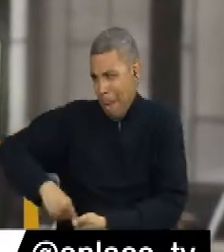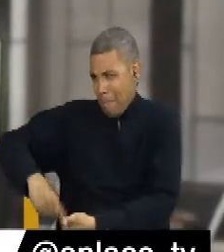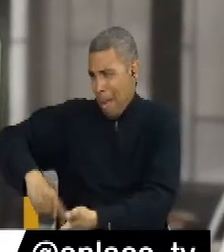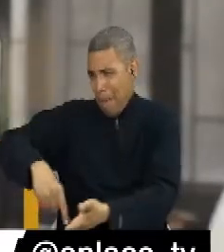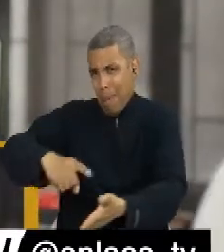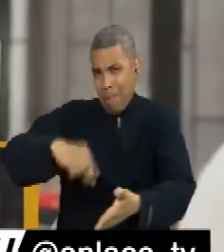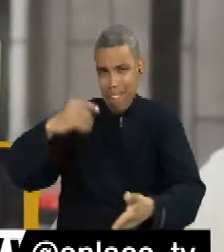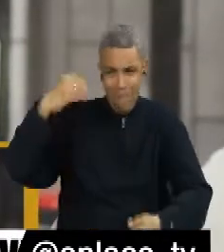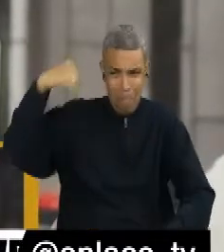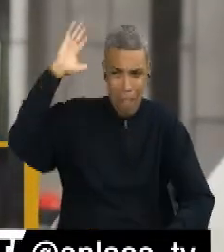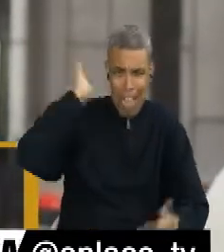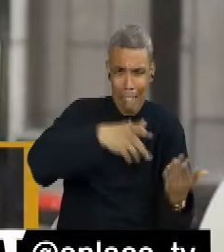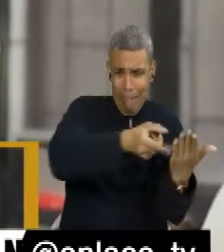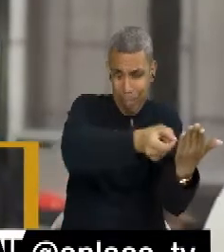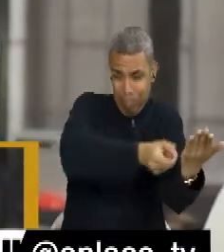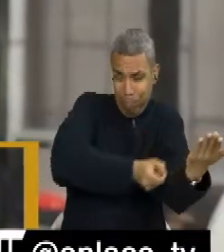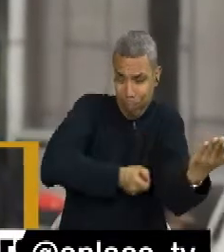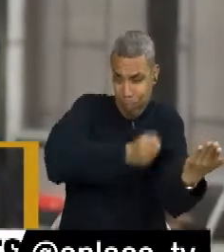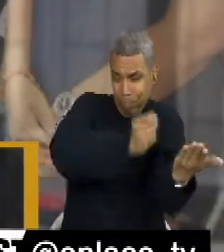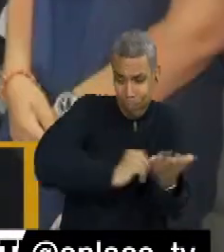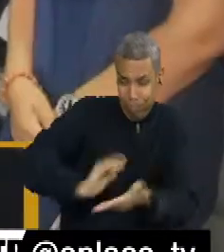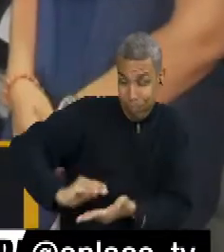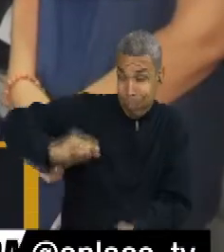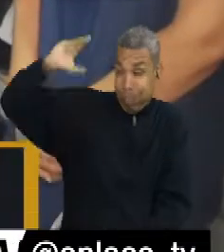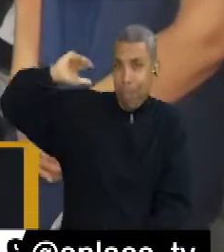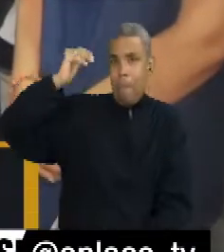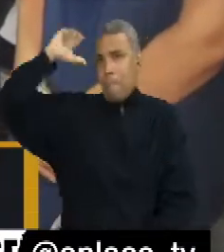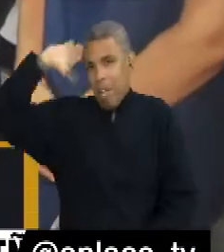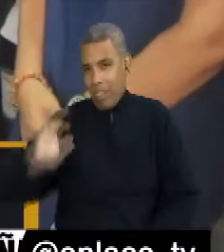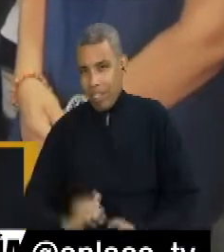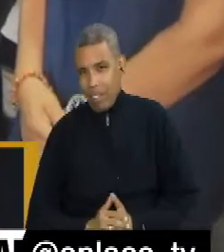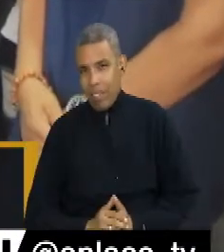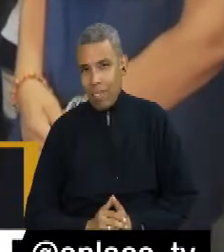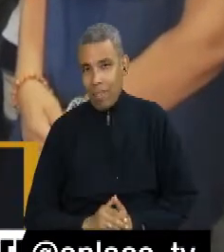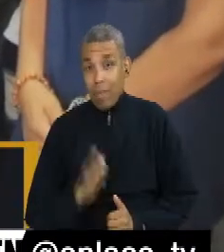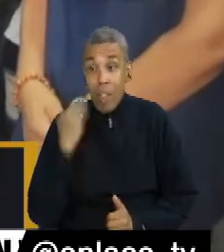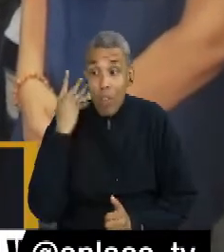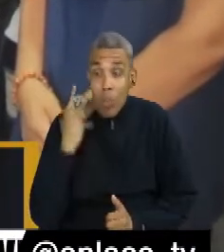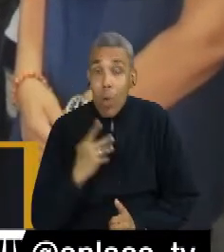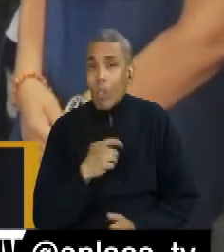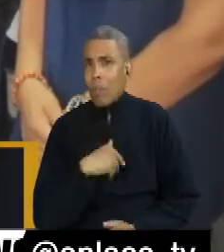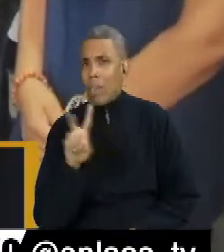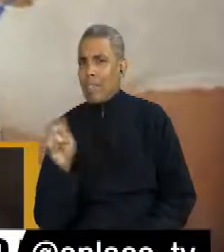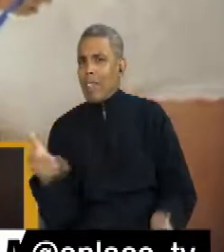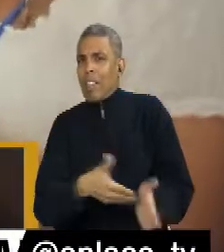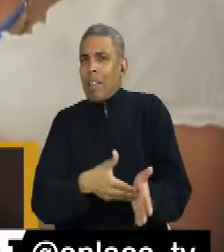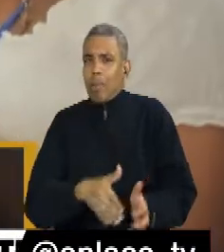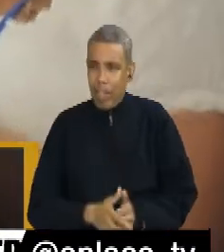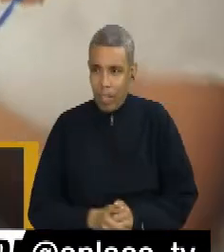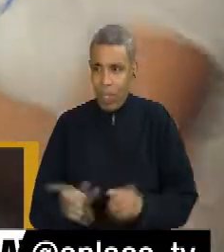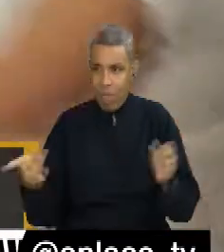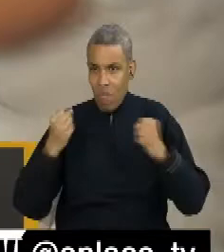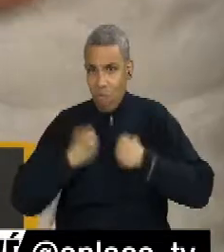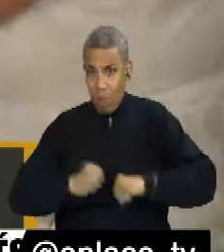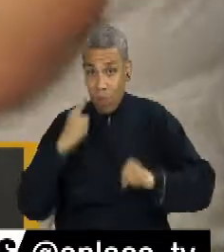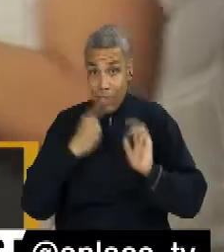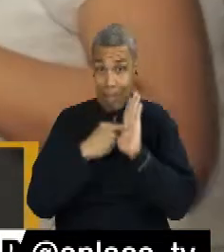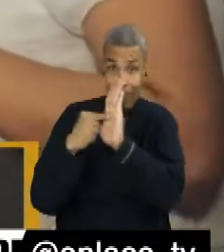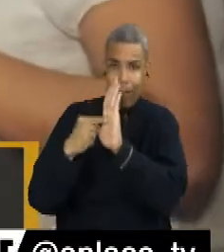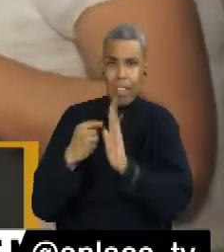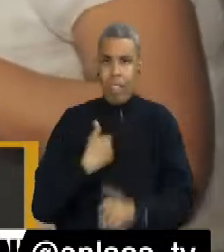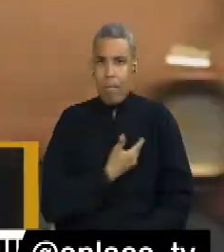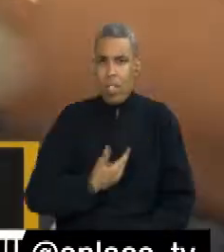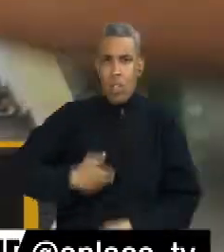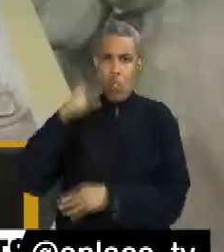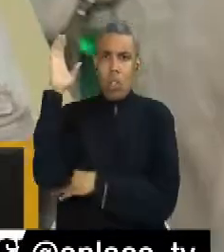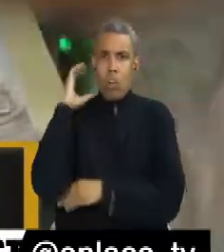fecha y, como usted lo dijo, ojalá para el mes de julio. En 4 días se recogieron estas firmas con las que buscan que el gobierno nacional